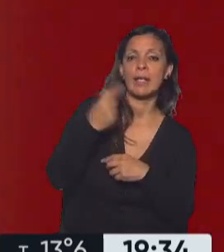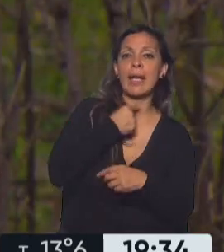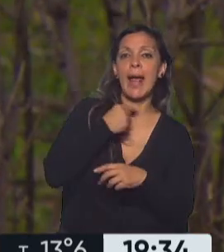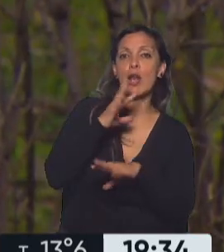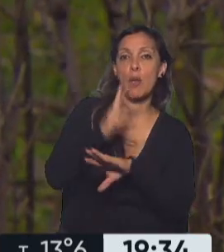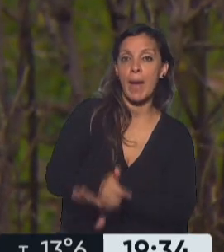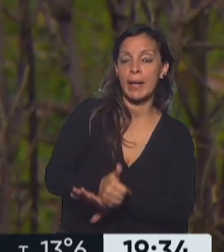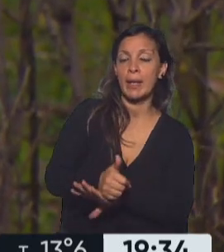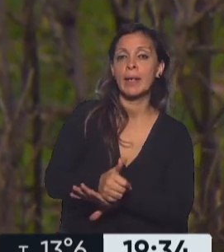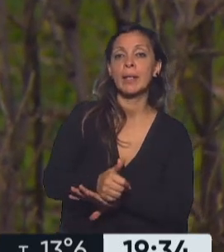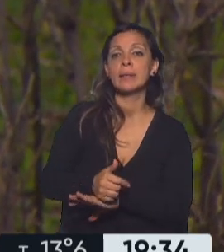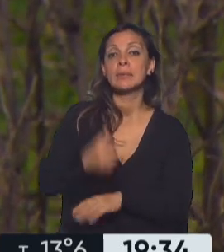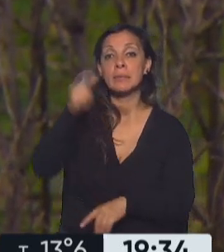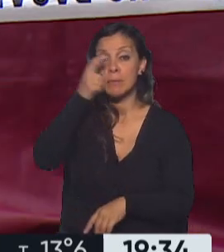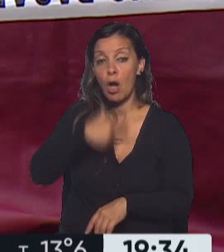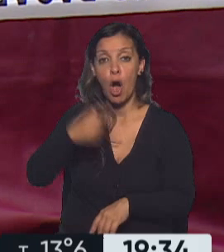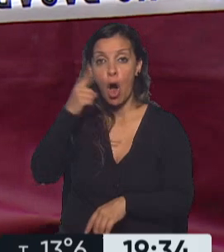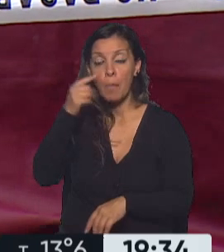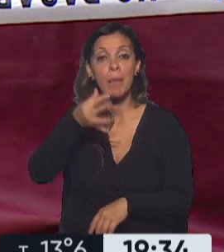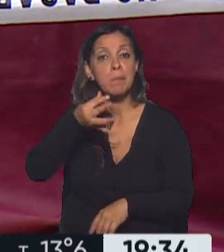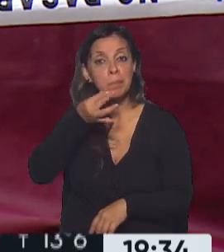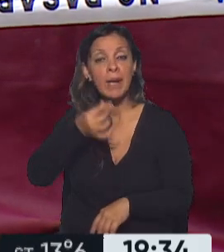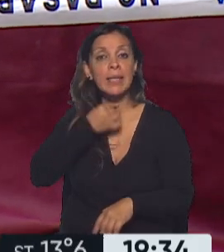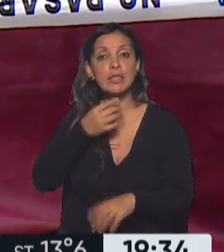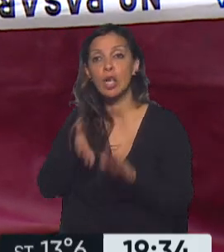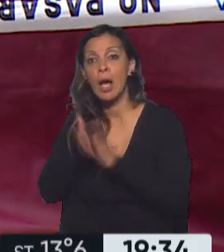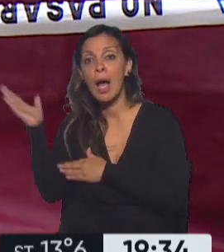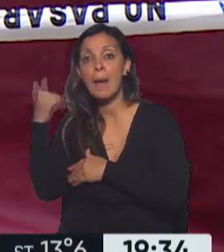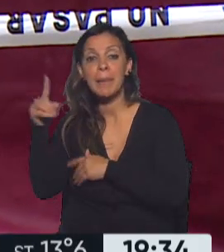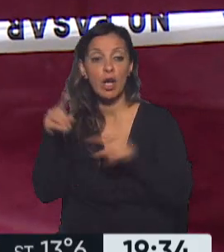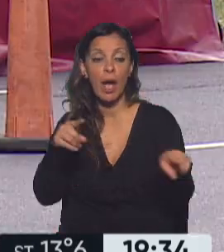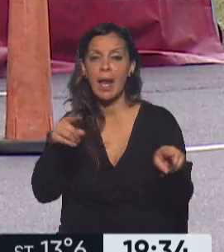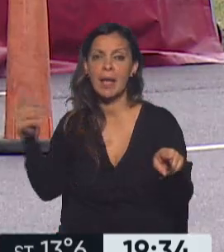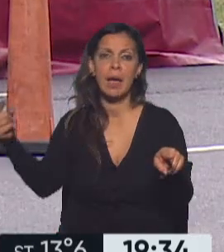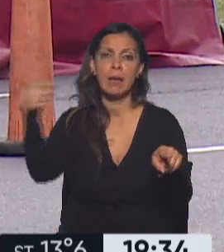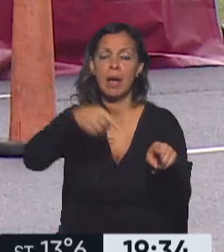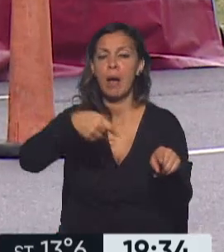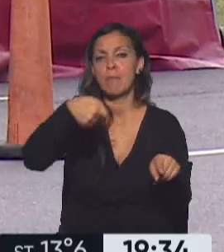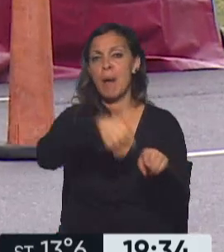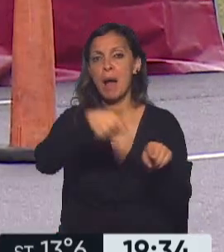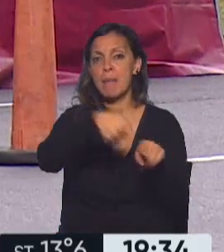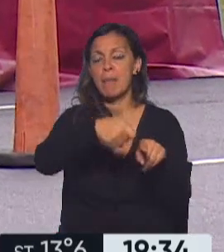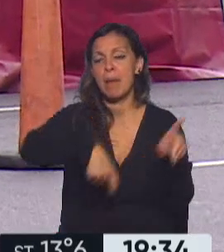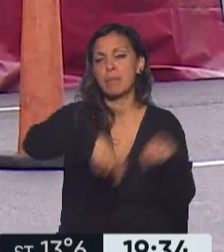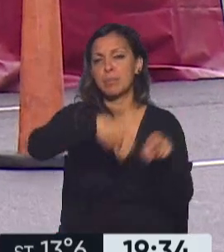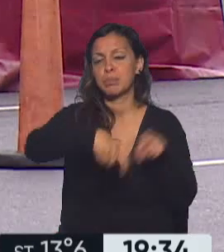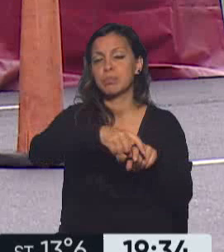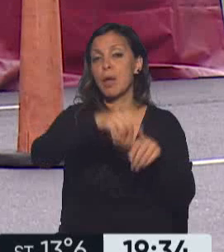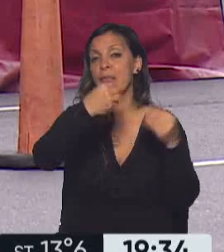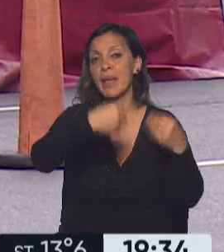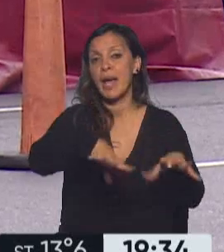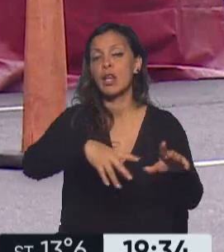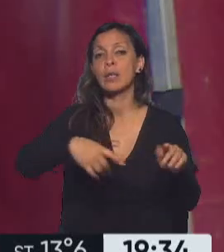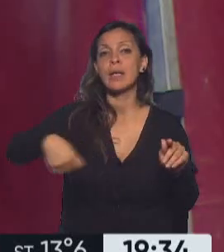según su relato logró escapar pero el damnificado fallecido fue atacado y dejado en el lugar inconsciente y con un puntazo